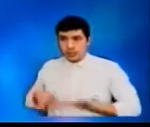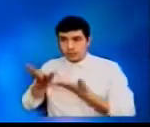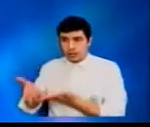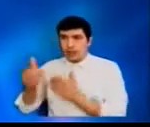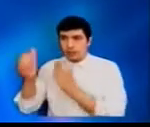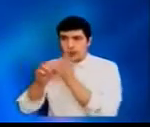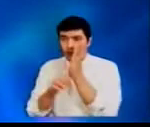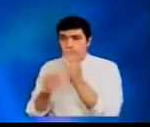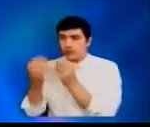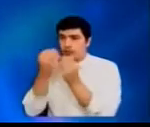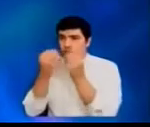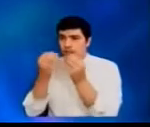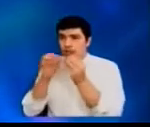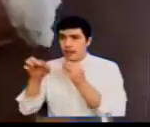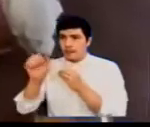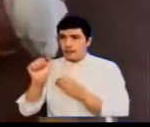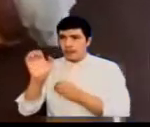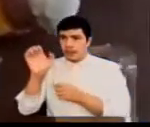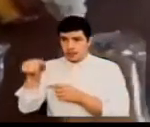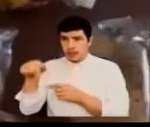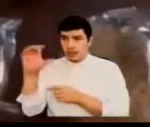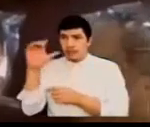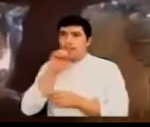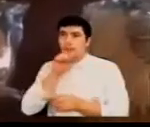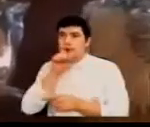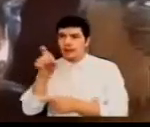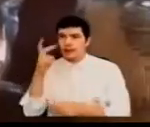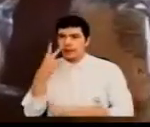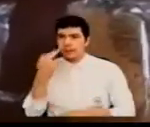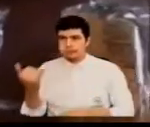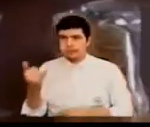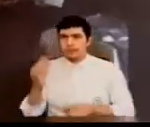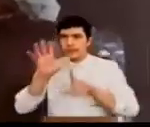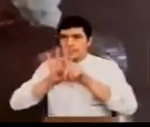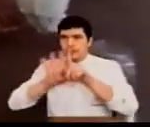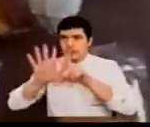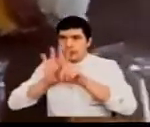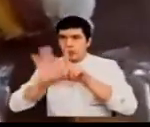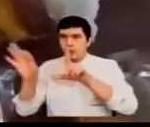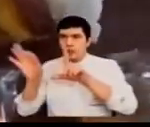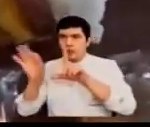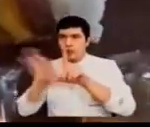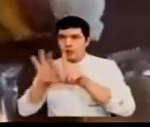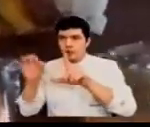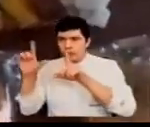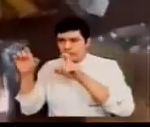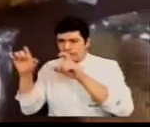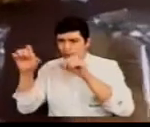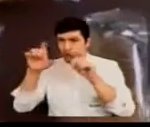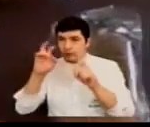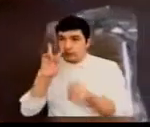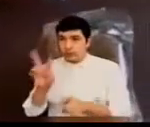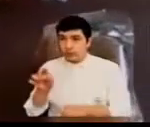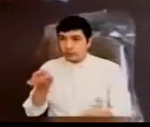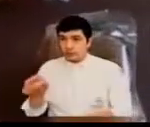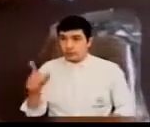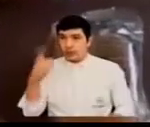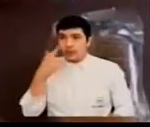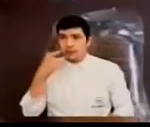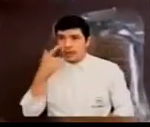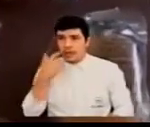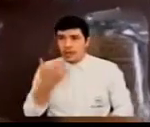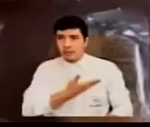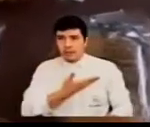denunciaron y evidenciaron la situación. Yo soy una mamita del Instituto Gabriela Mistral de Bucaramanga. El día